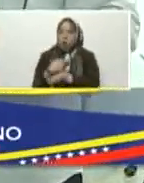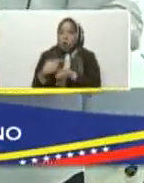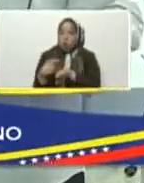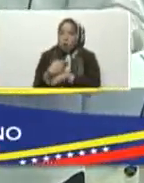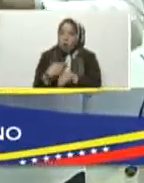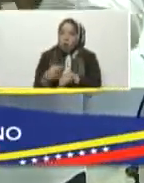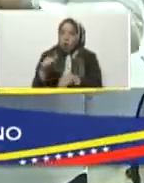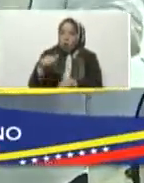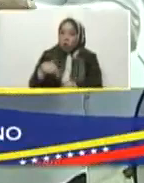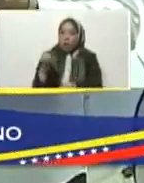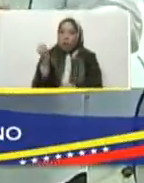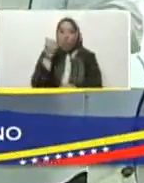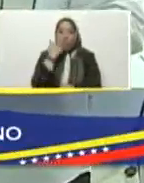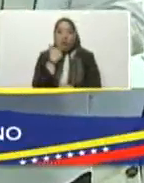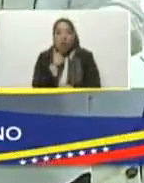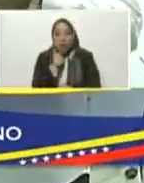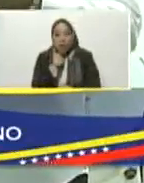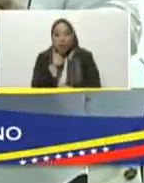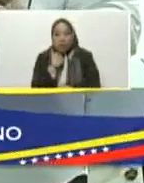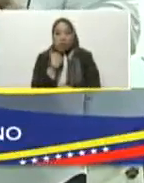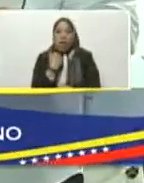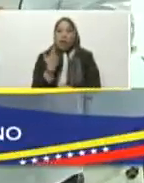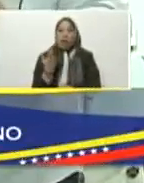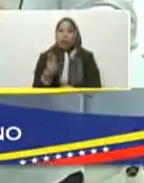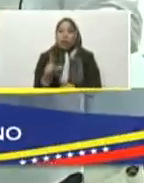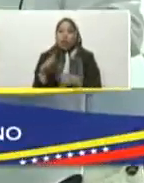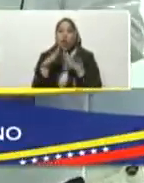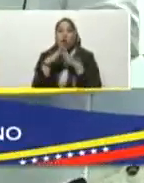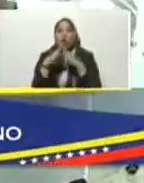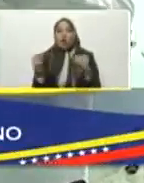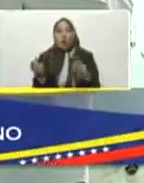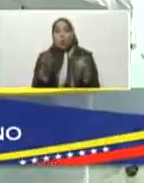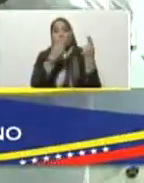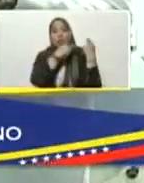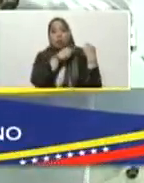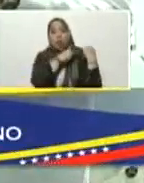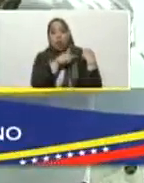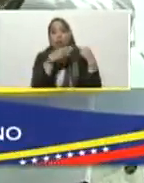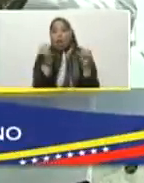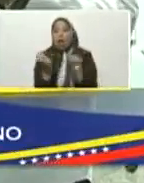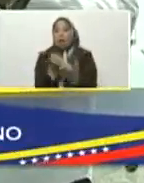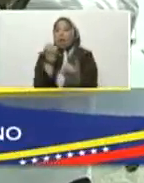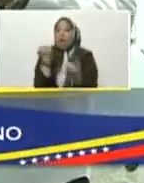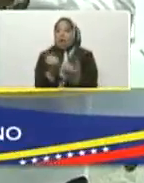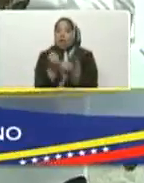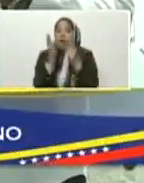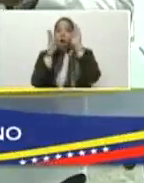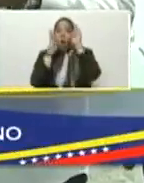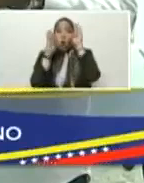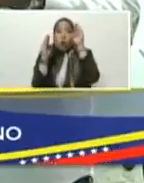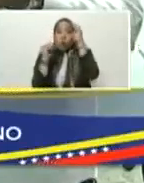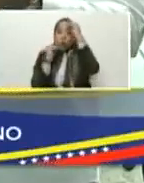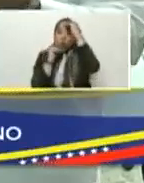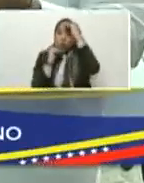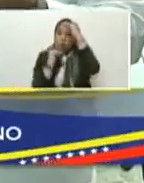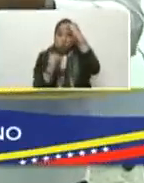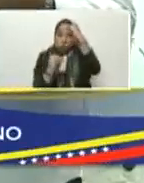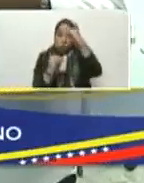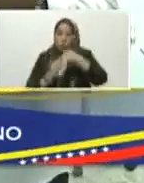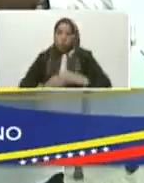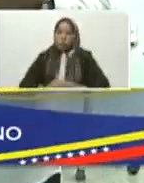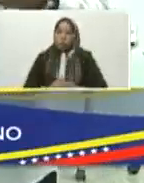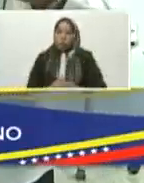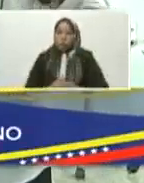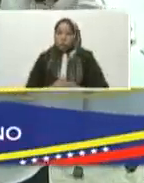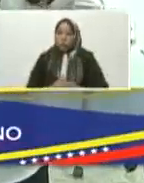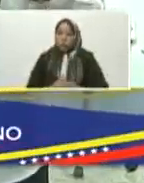Lacaba, todos los directores y directoras de hospitales estén en su tarea. En estos días vi, aquí está